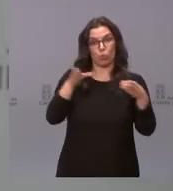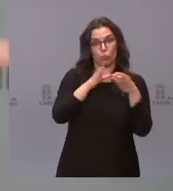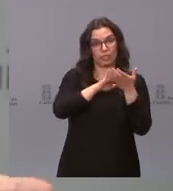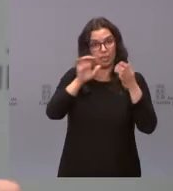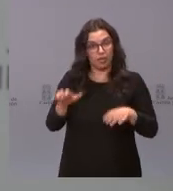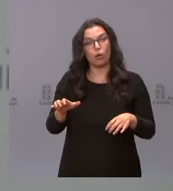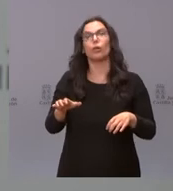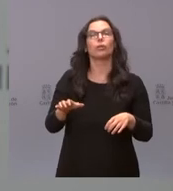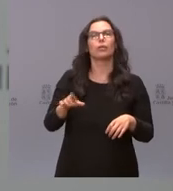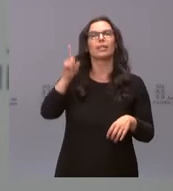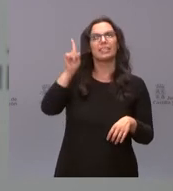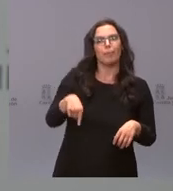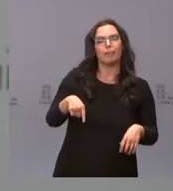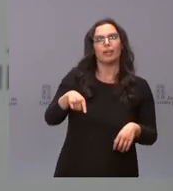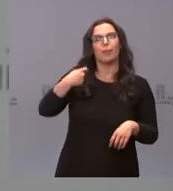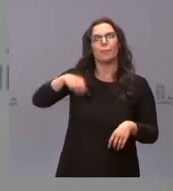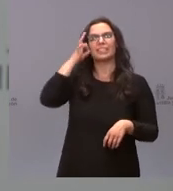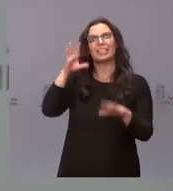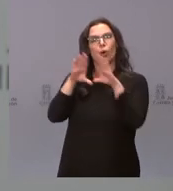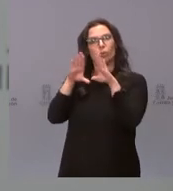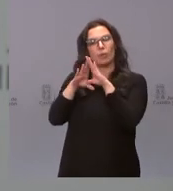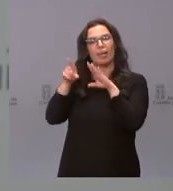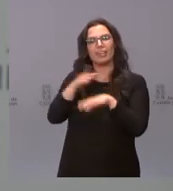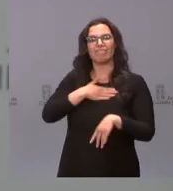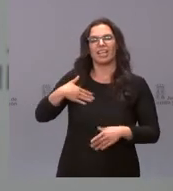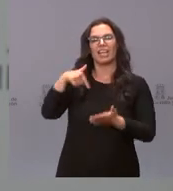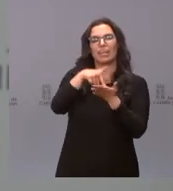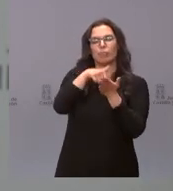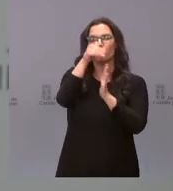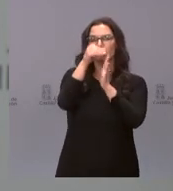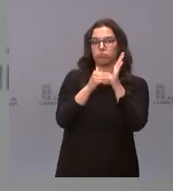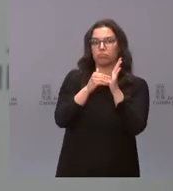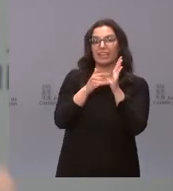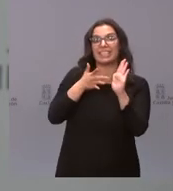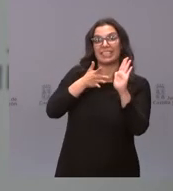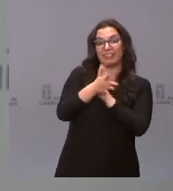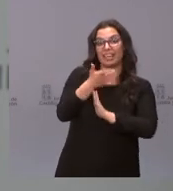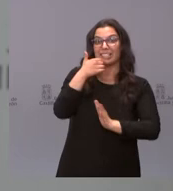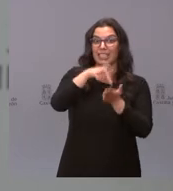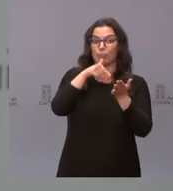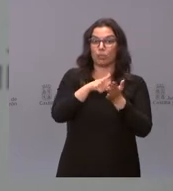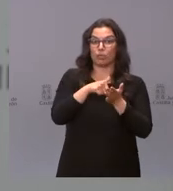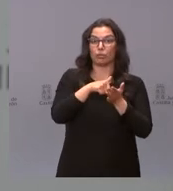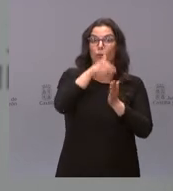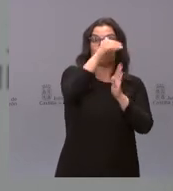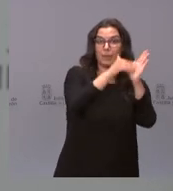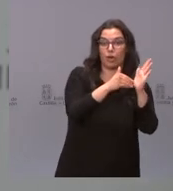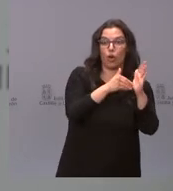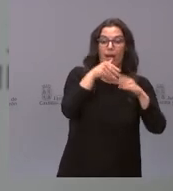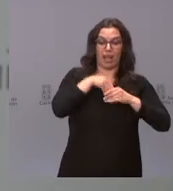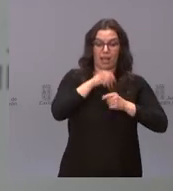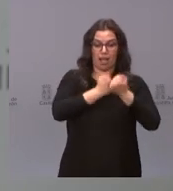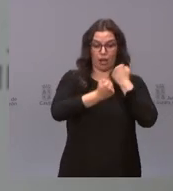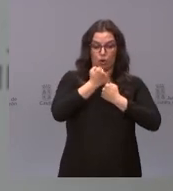léon de isabel díaz ayuso es bajar los impuestos eso permite la reactivación económica la creación de